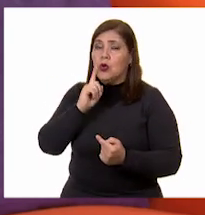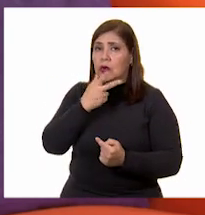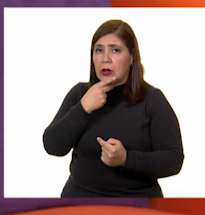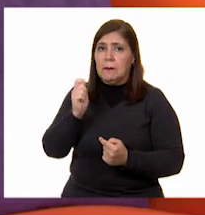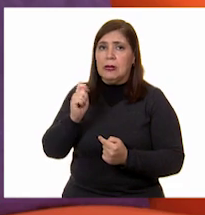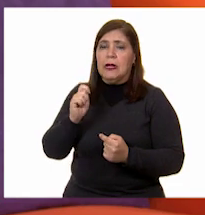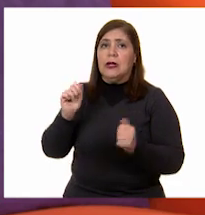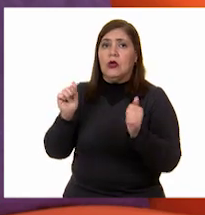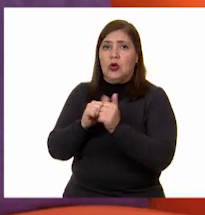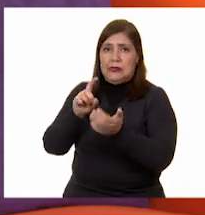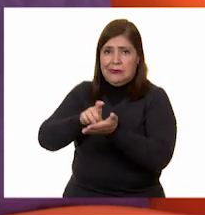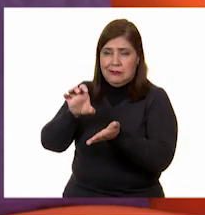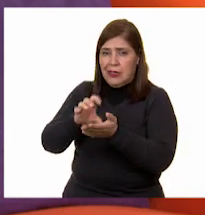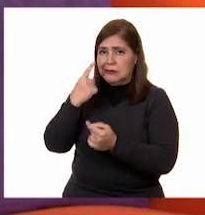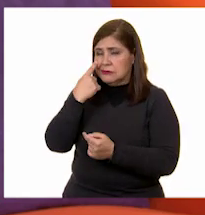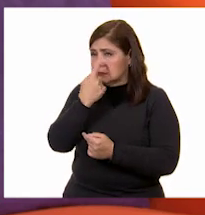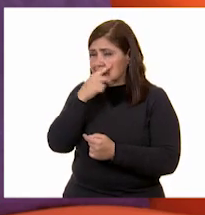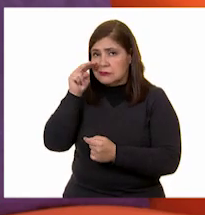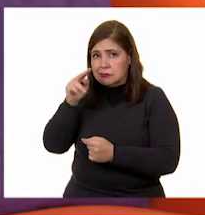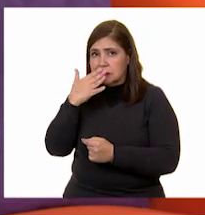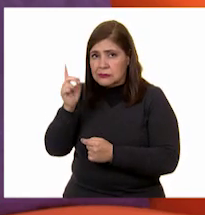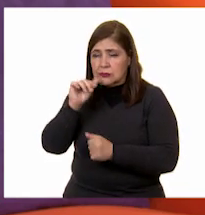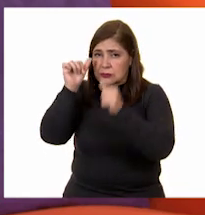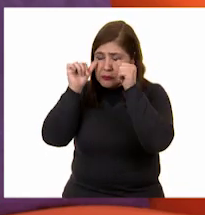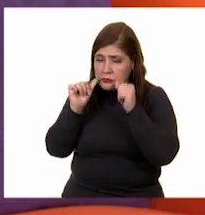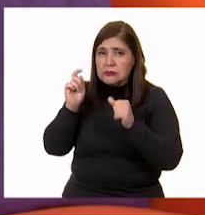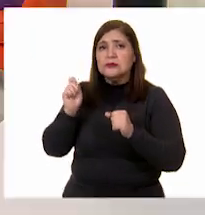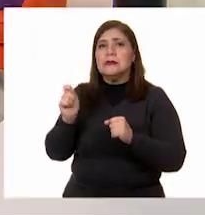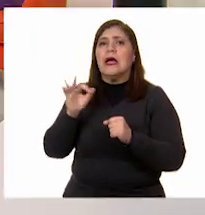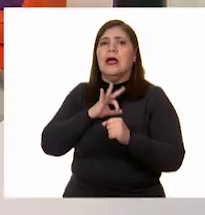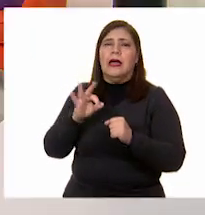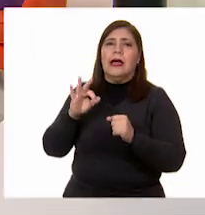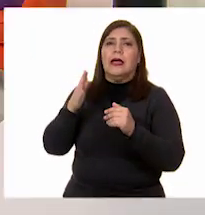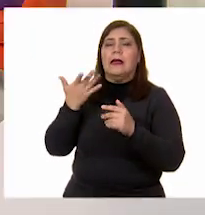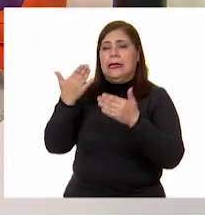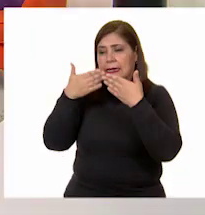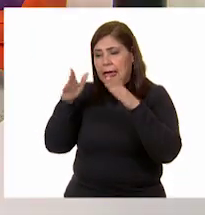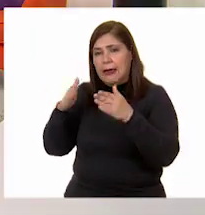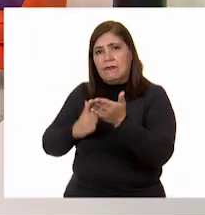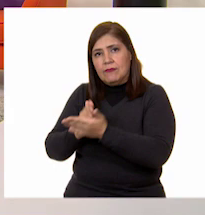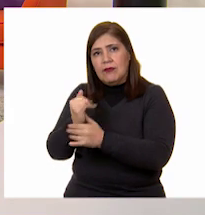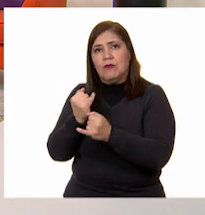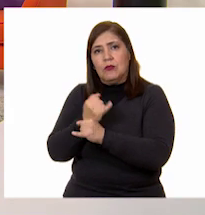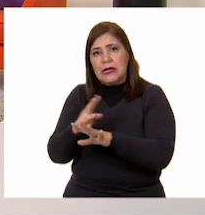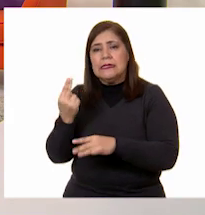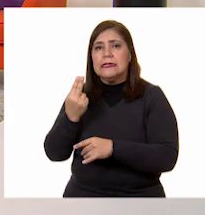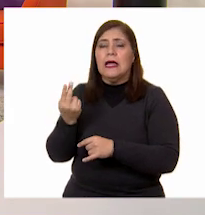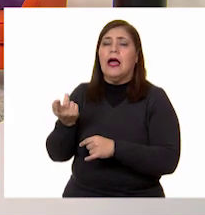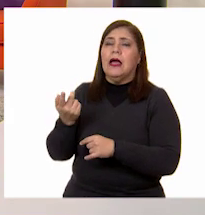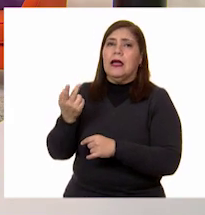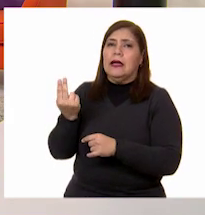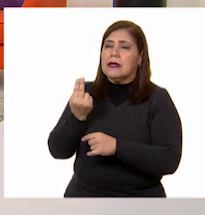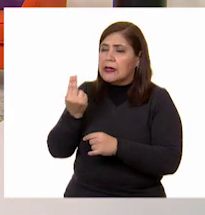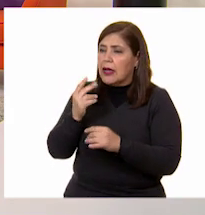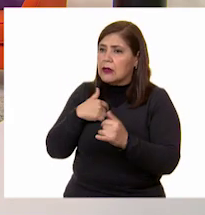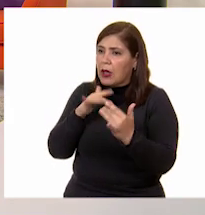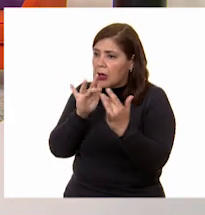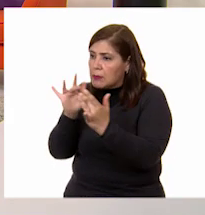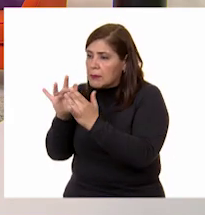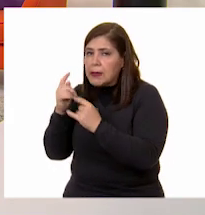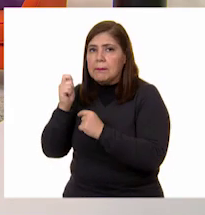principales retos están en el acceso a la información y, como bien decías, la necesidad que tienen para estar en contacto